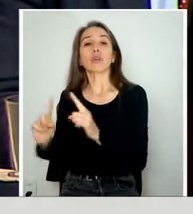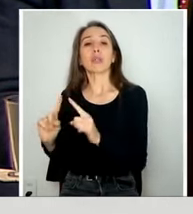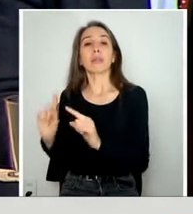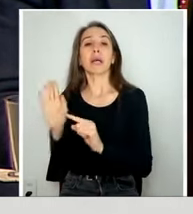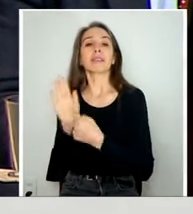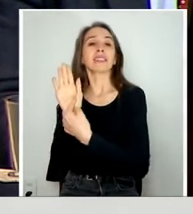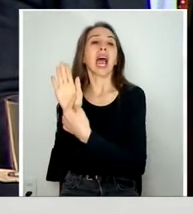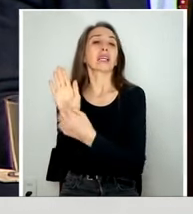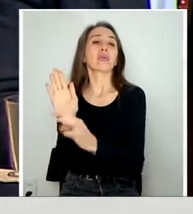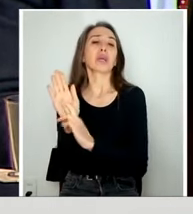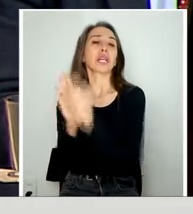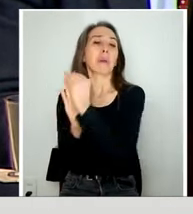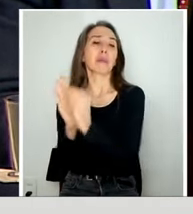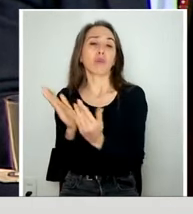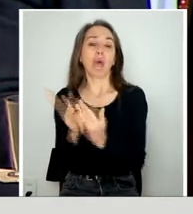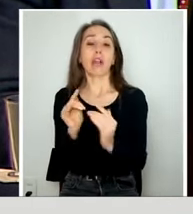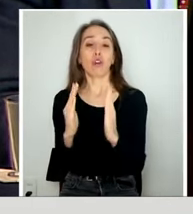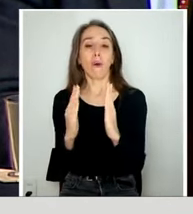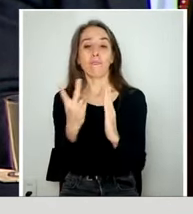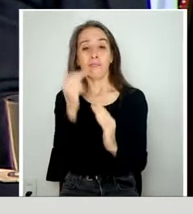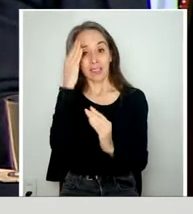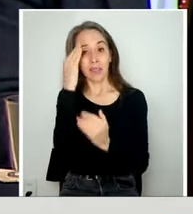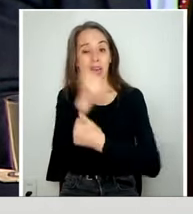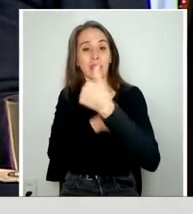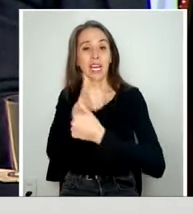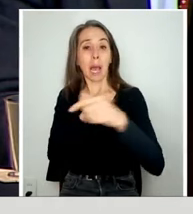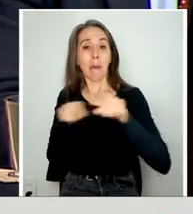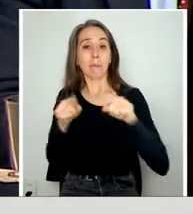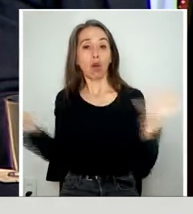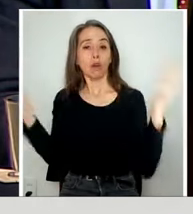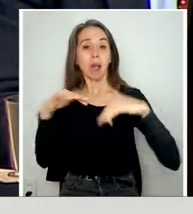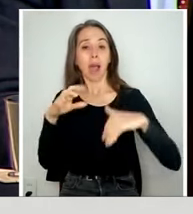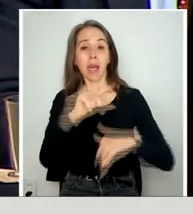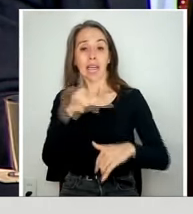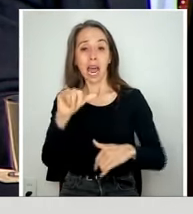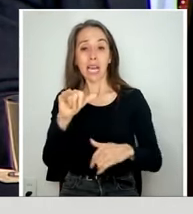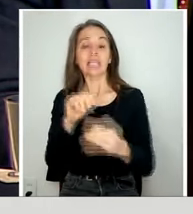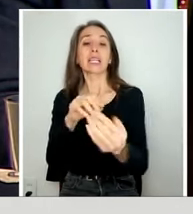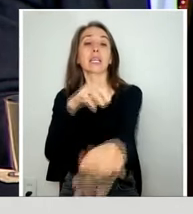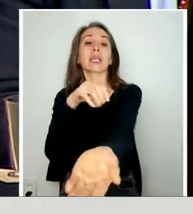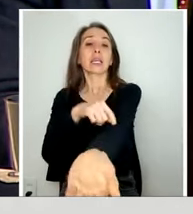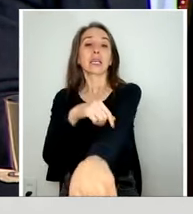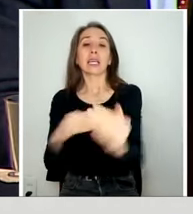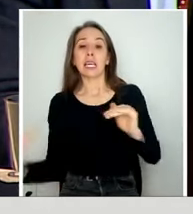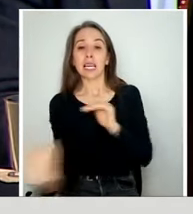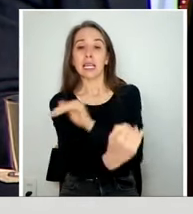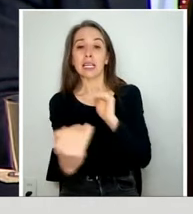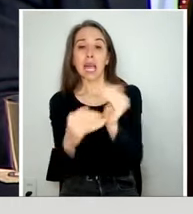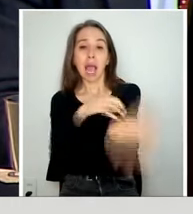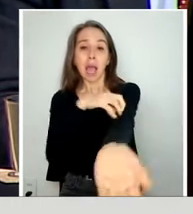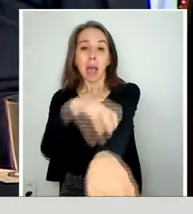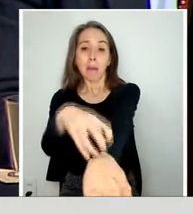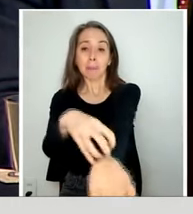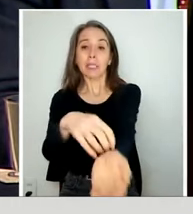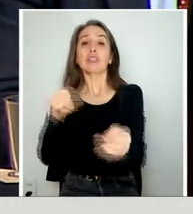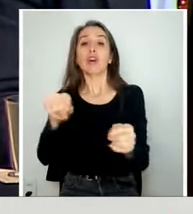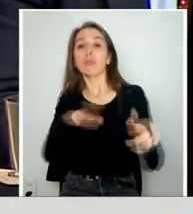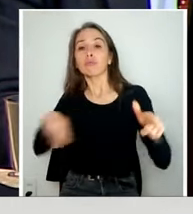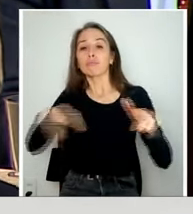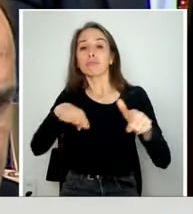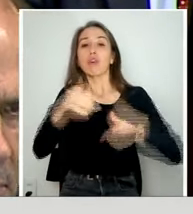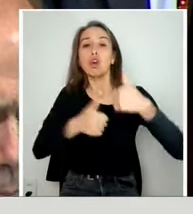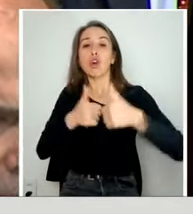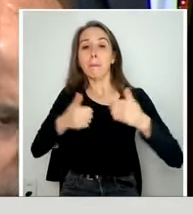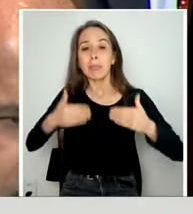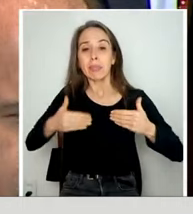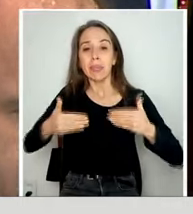20 días puedan circular libremente por las rutas regionales que comprende el circuito trazado para esta prueba entregándose de forma